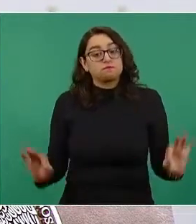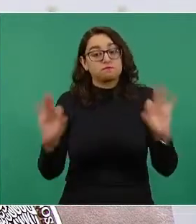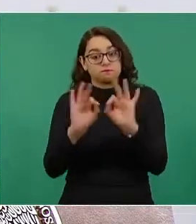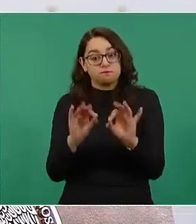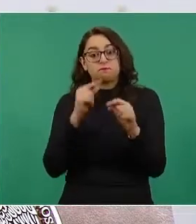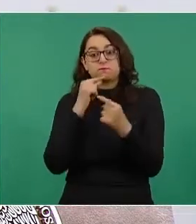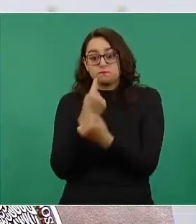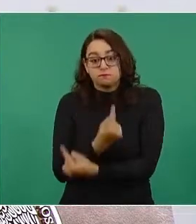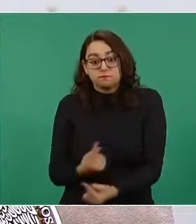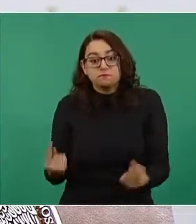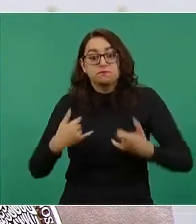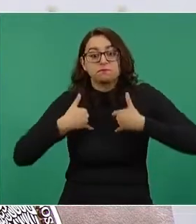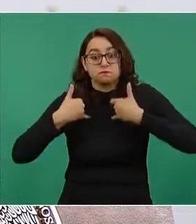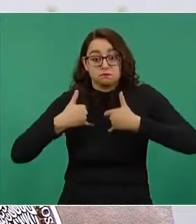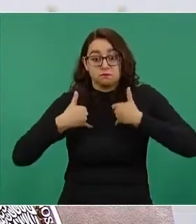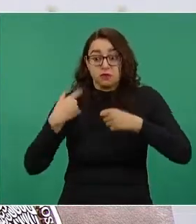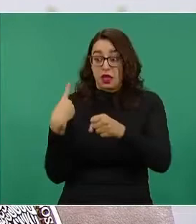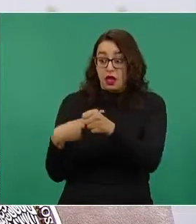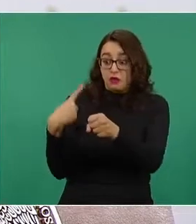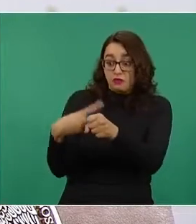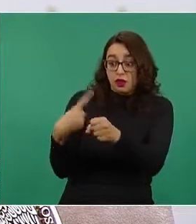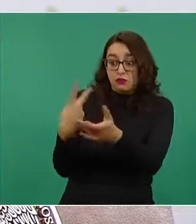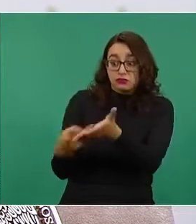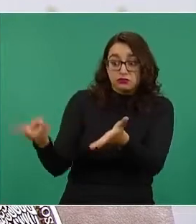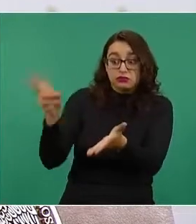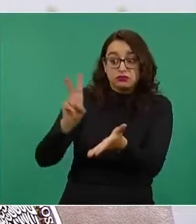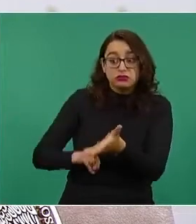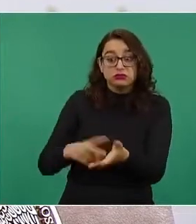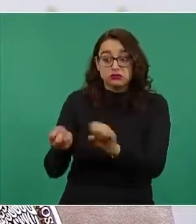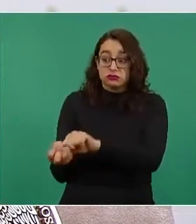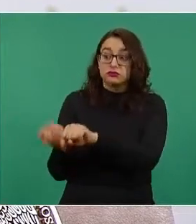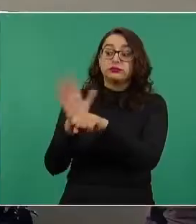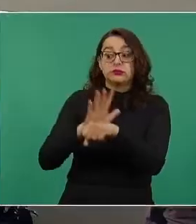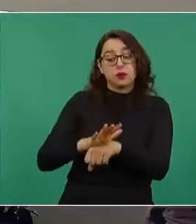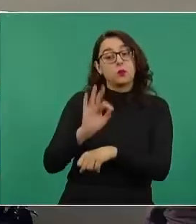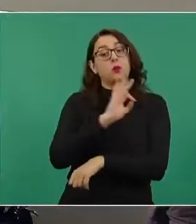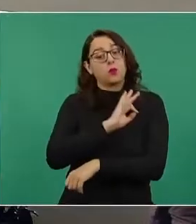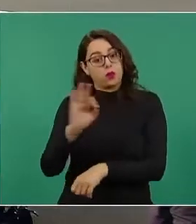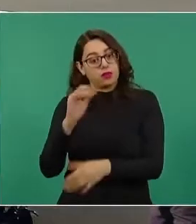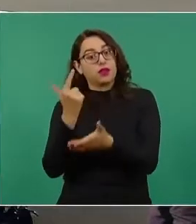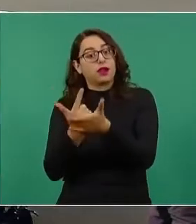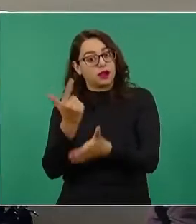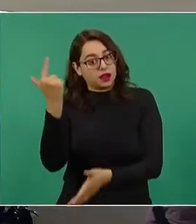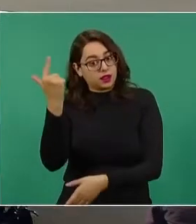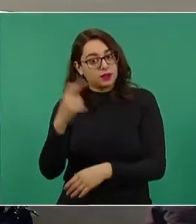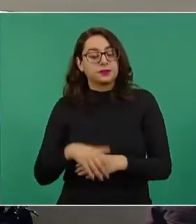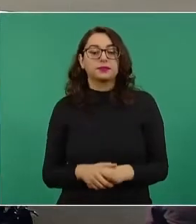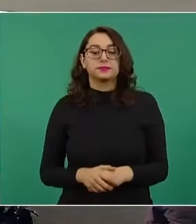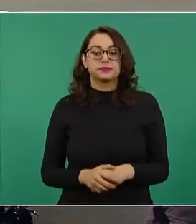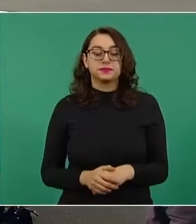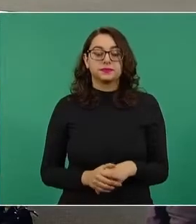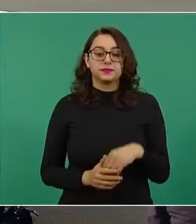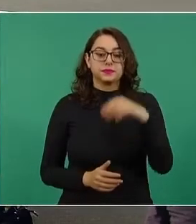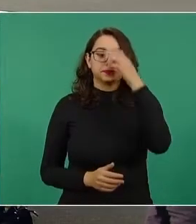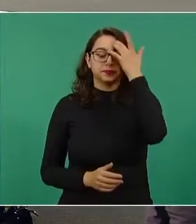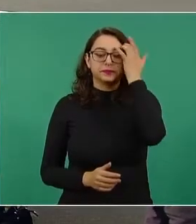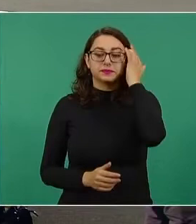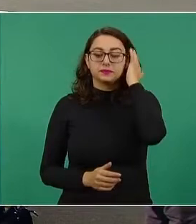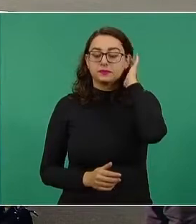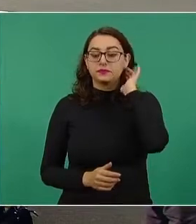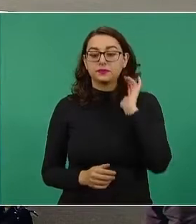también en adolescentes y niños aumenta el riesgo de complicaciones. Hoy comentaremos, abrimos